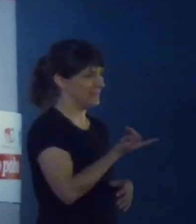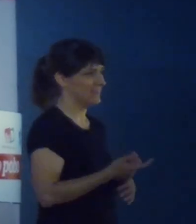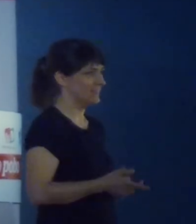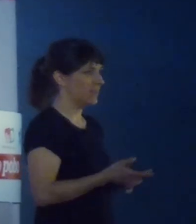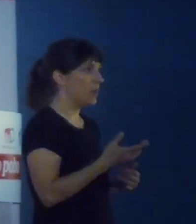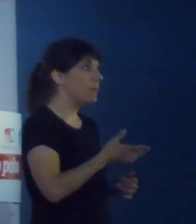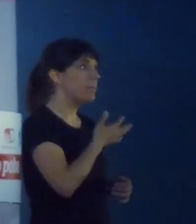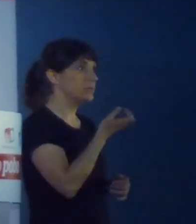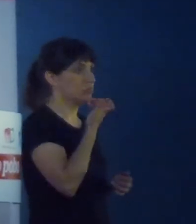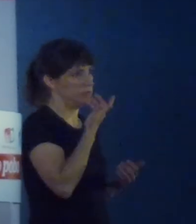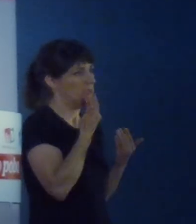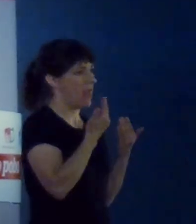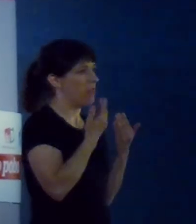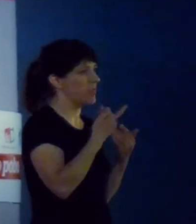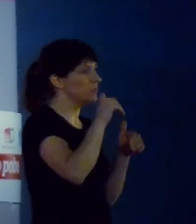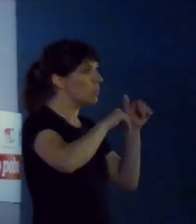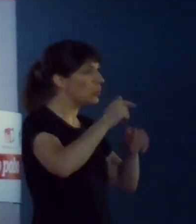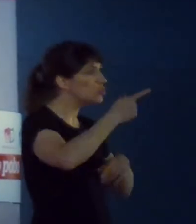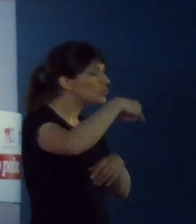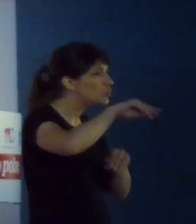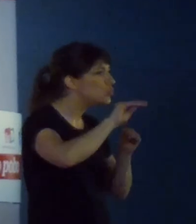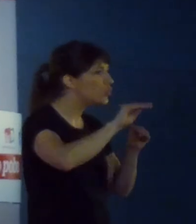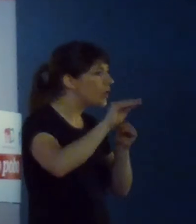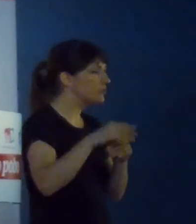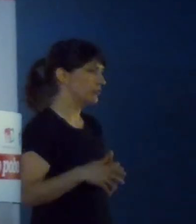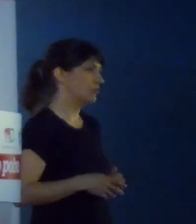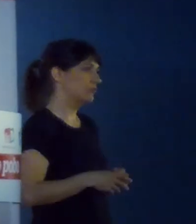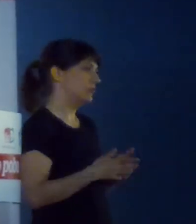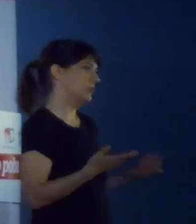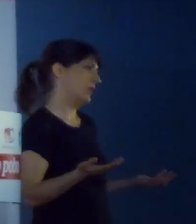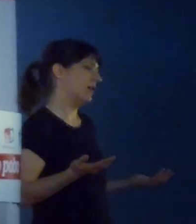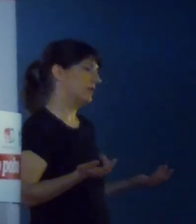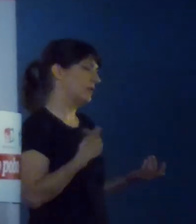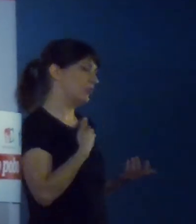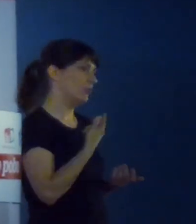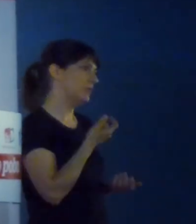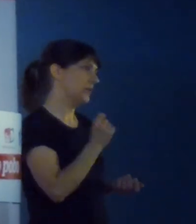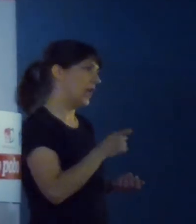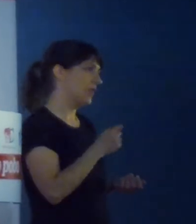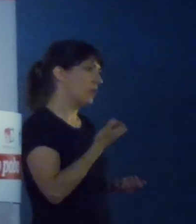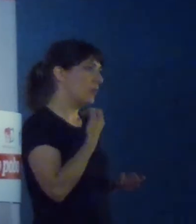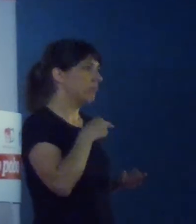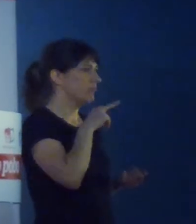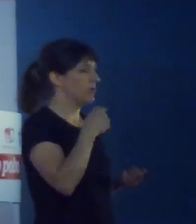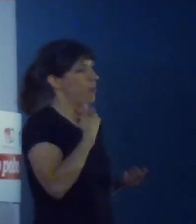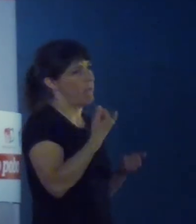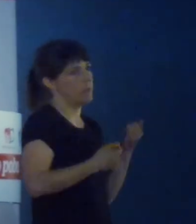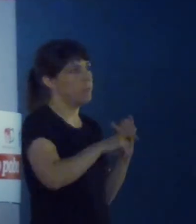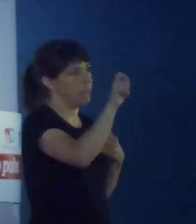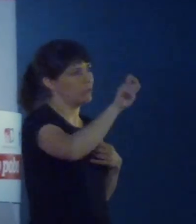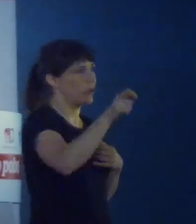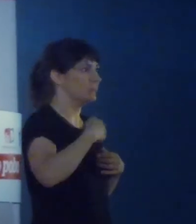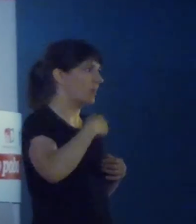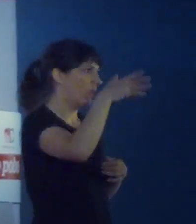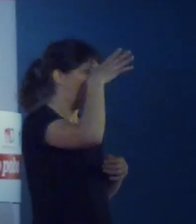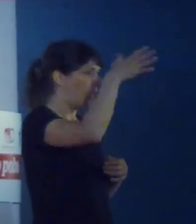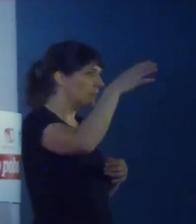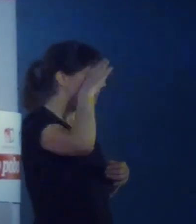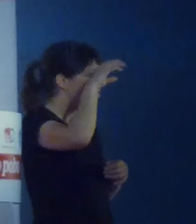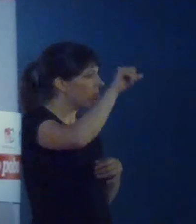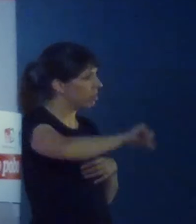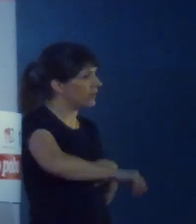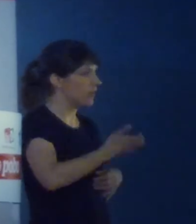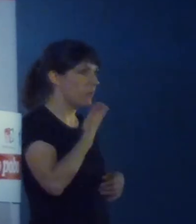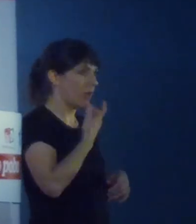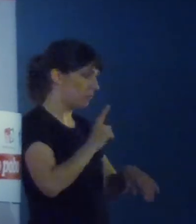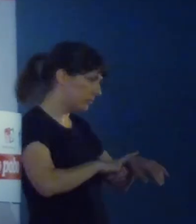votos de todas e todos vós, e moitos máis, xa está ben de que sempre lle toque falar cando xa a xente está farta de escoitarnos, e ademais cando xa casi non